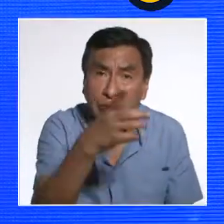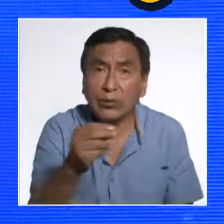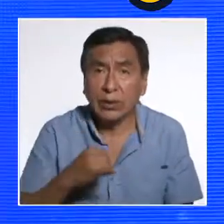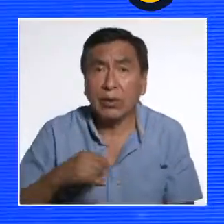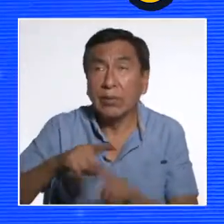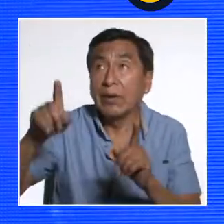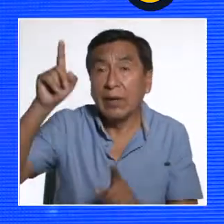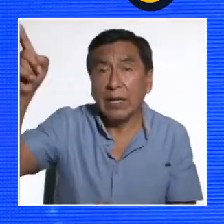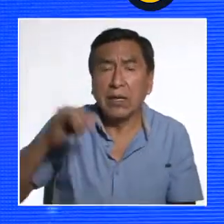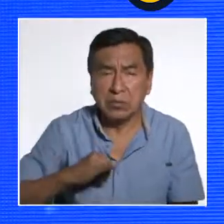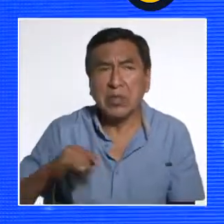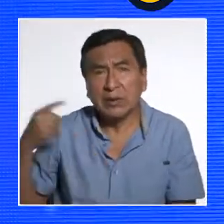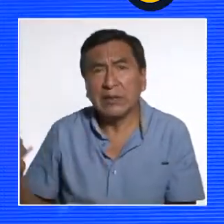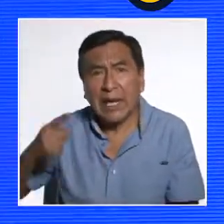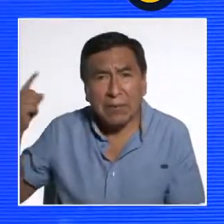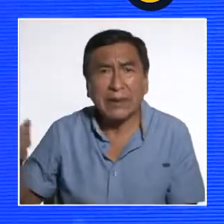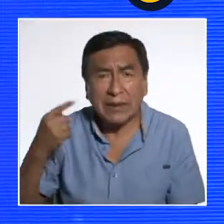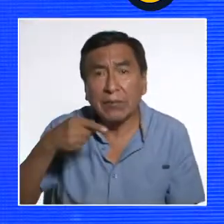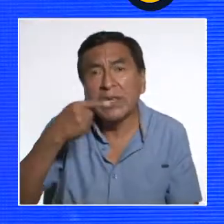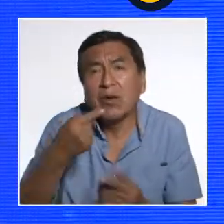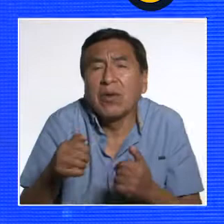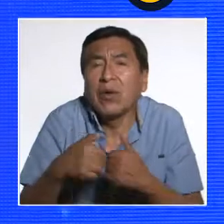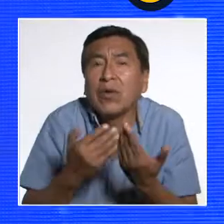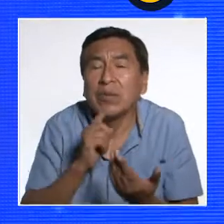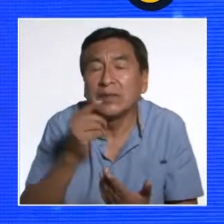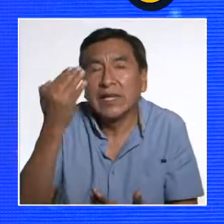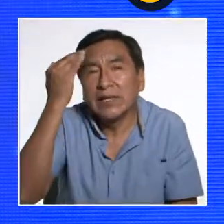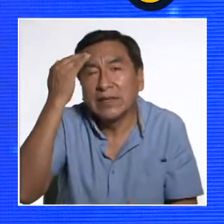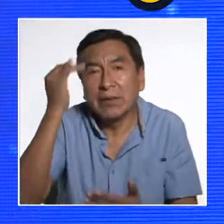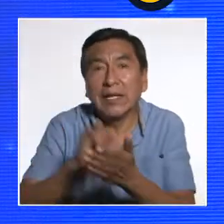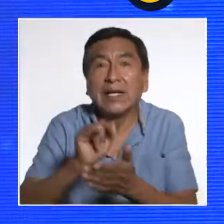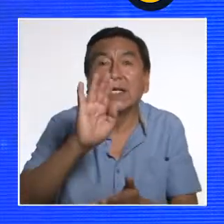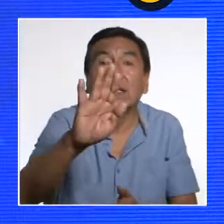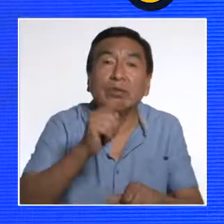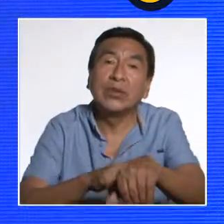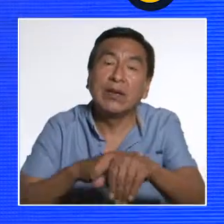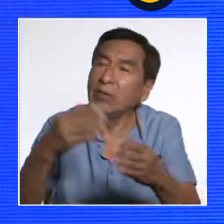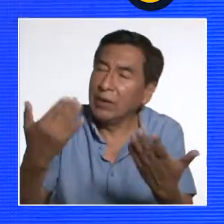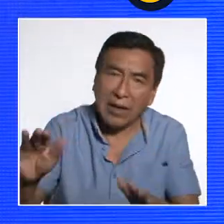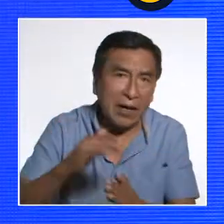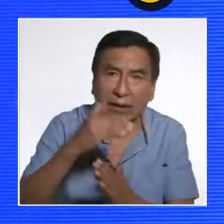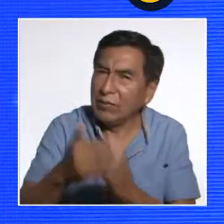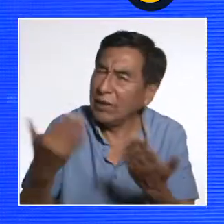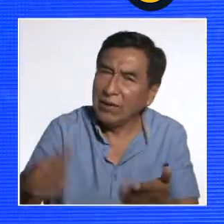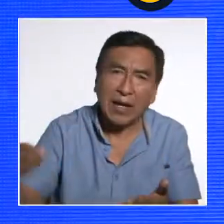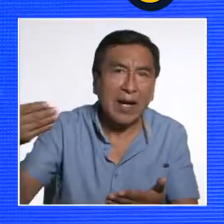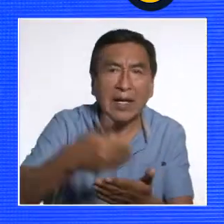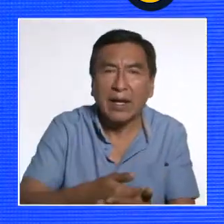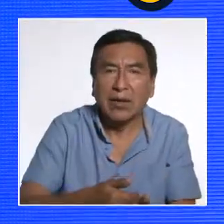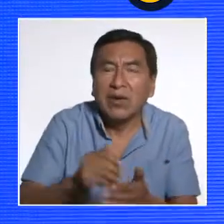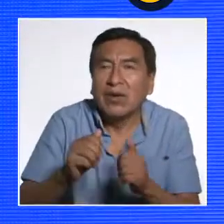Él, yo siempre digo, ¿cómo será saber que tu tiempo ha llegado? ¿Cómo será